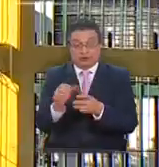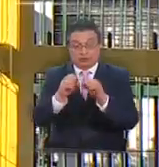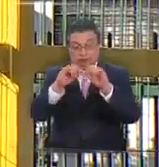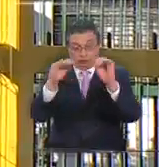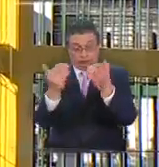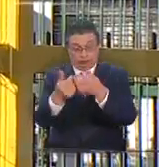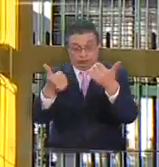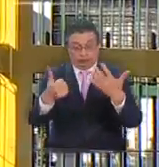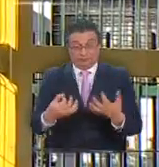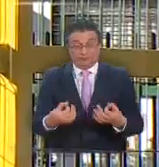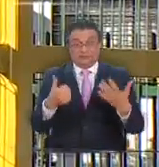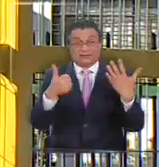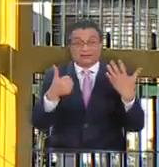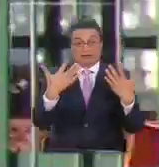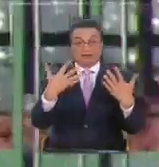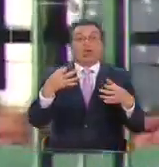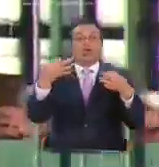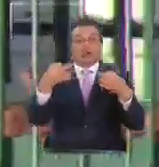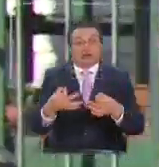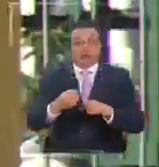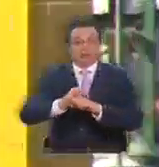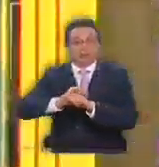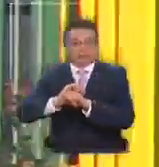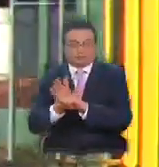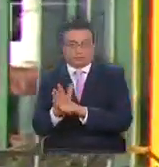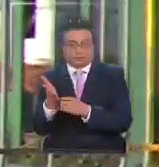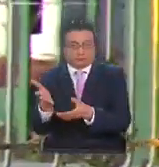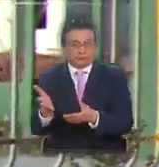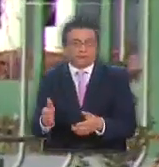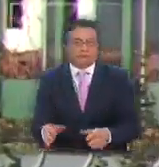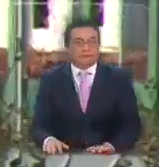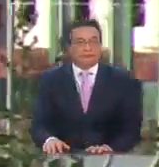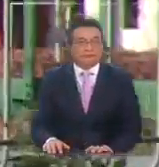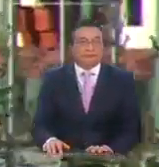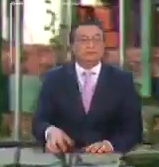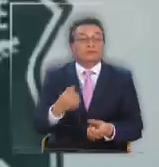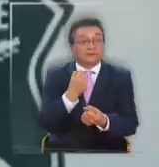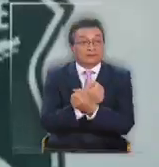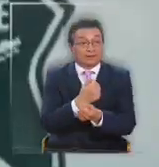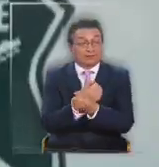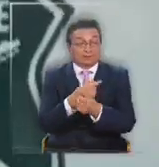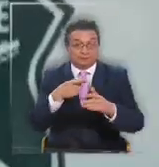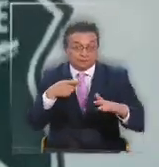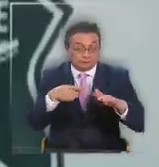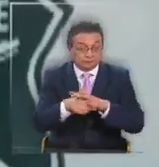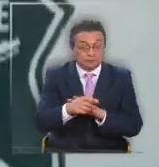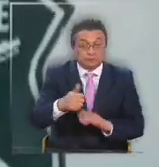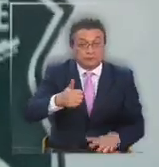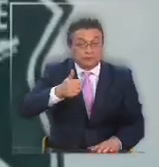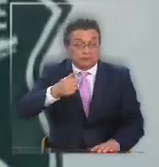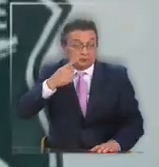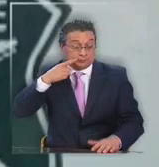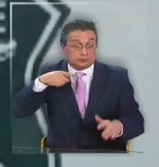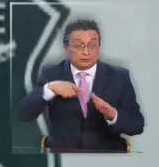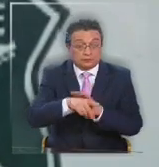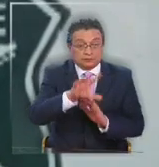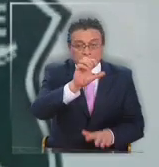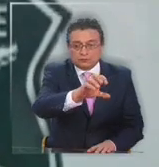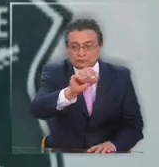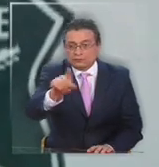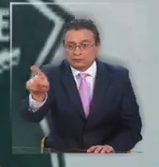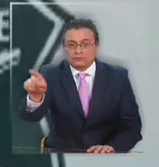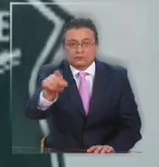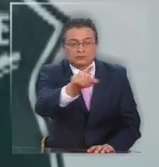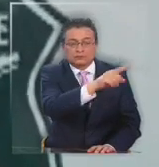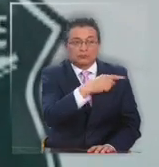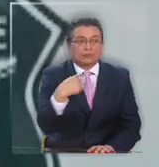total de 65 casos confirmados de COVID-19. Carabinero, al fiscalizar esta situación, detecta que la mayoría de las